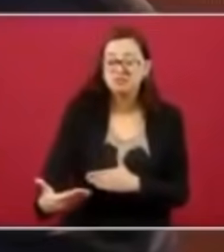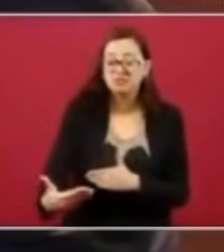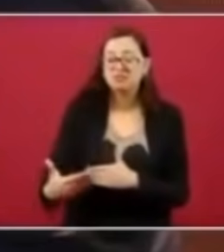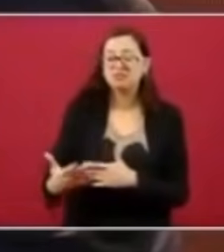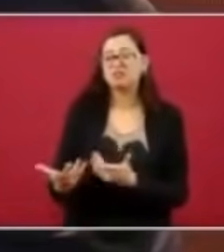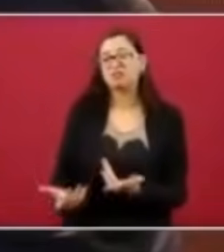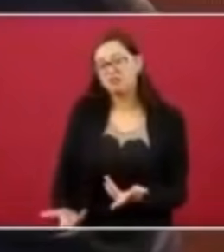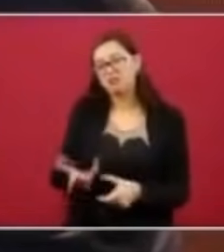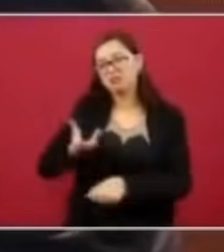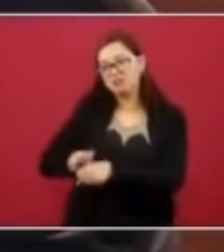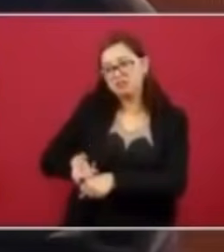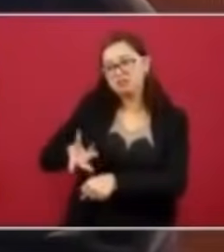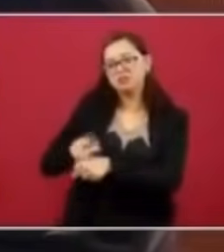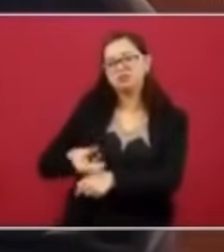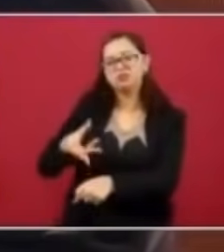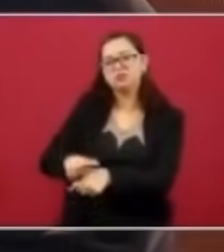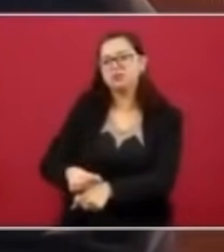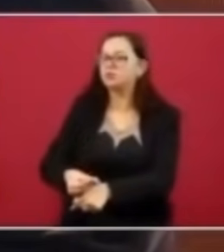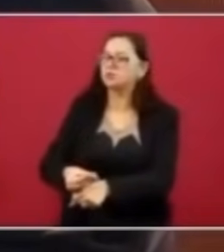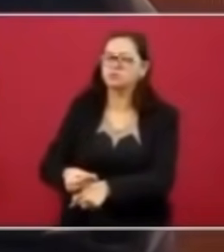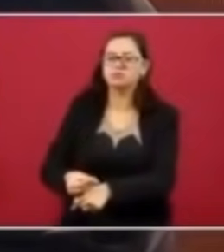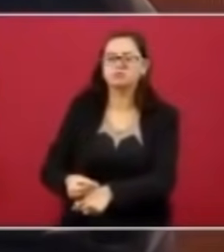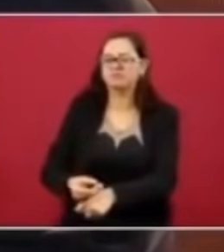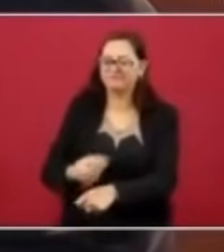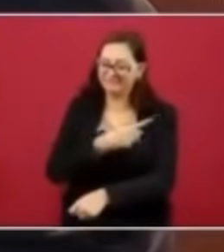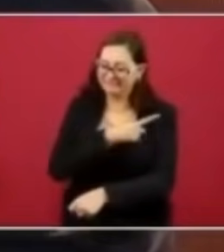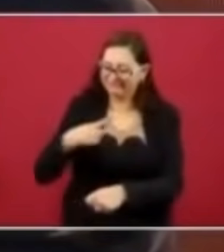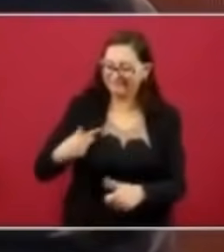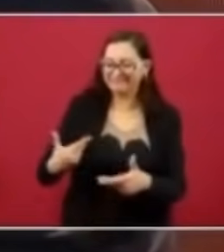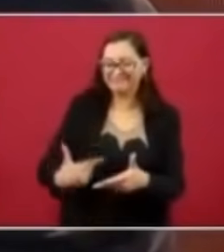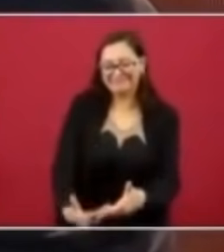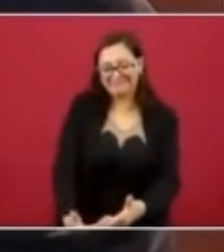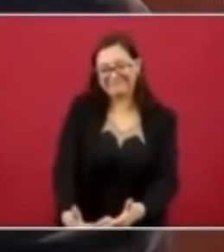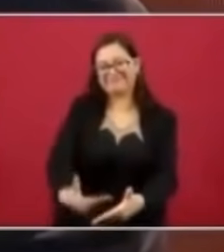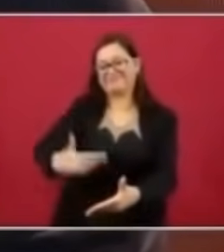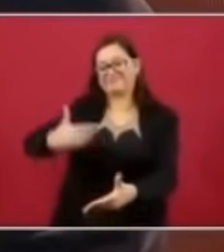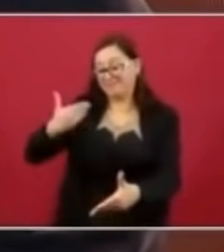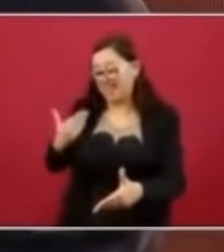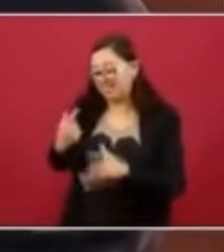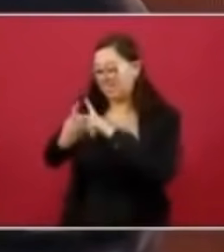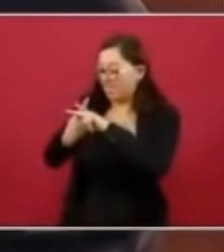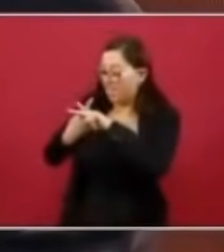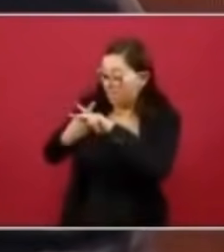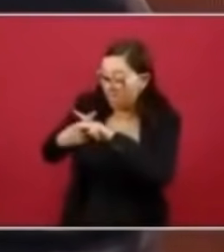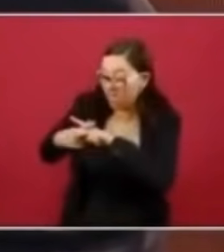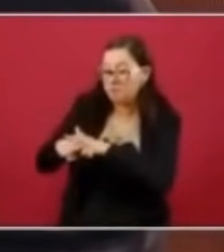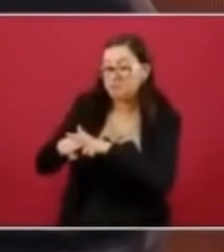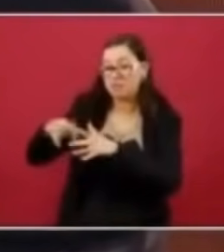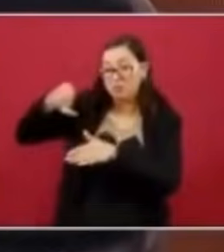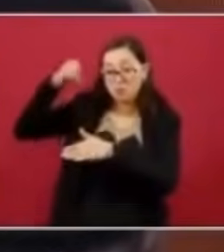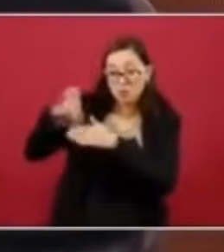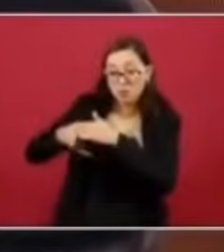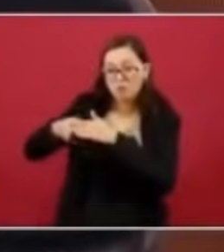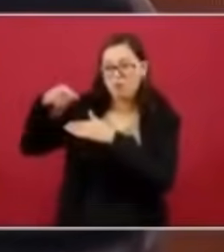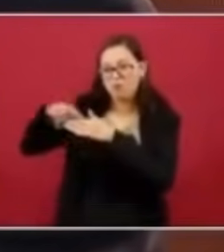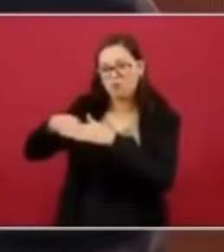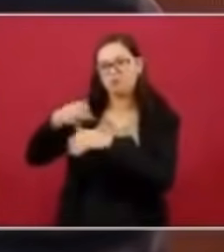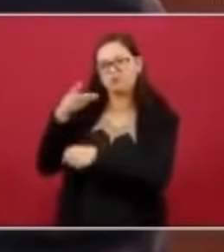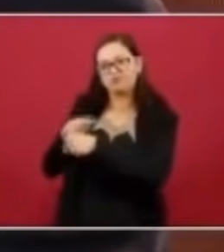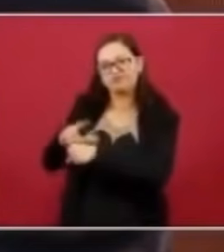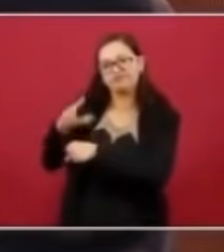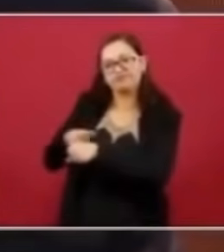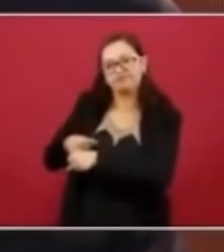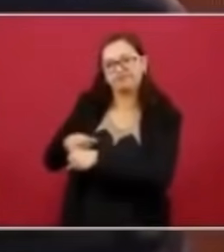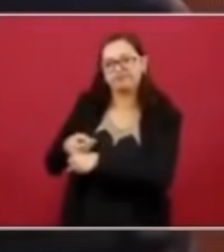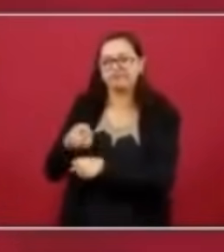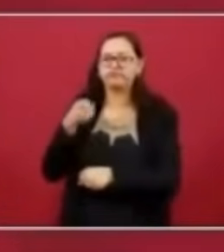sino que nos apliquemos y se vaya a las causas, al fondo del asunto. Eso